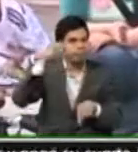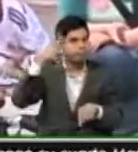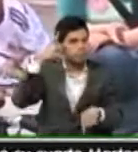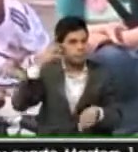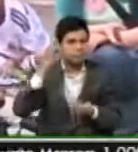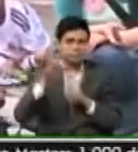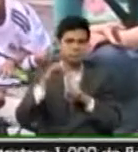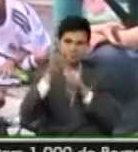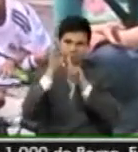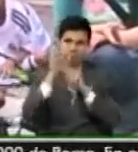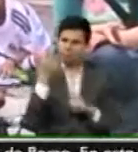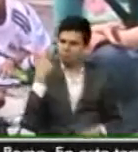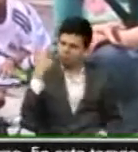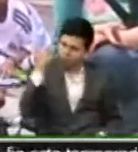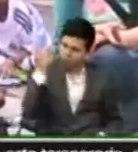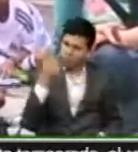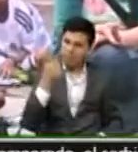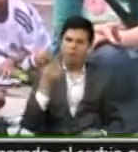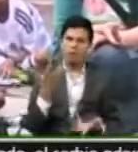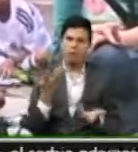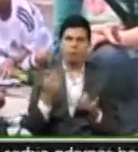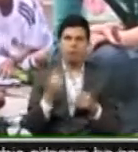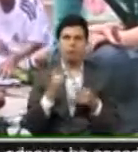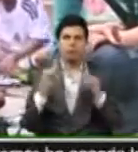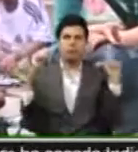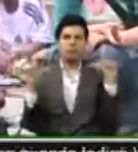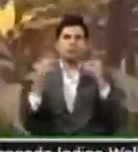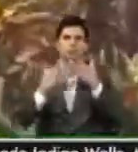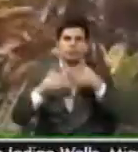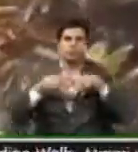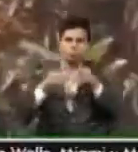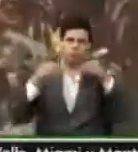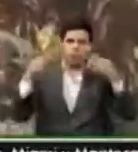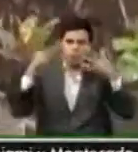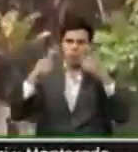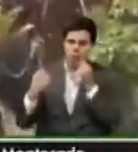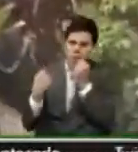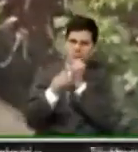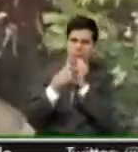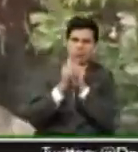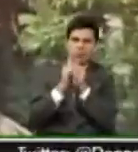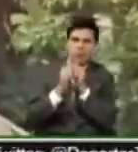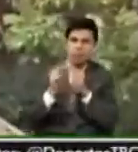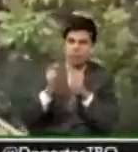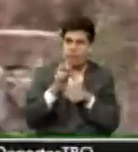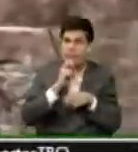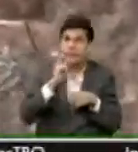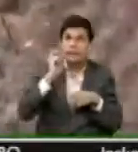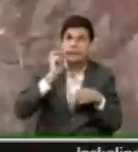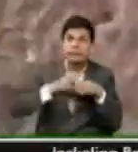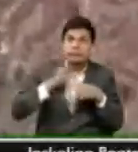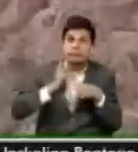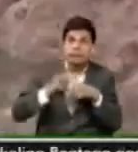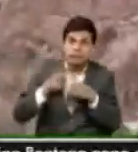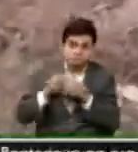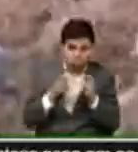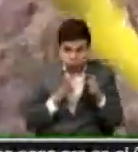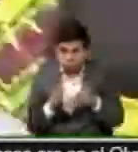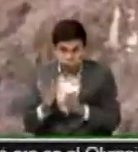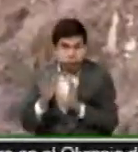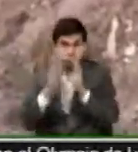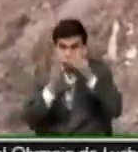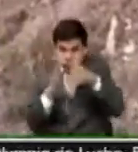y es muy bacano que las empresas de comunicación se vinculen con el deporte en una pista que presentó muchos obstáculos propios de este